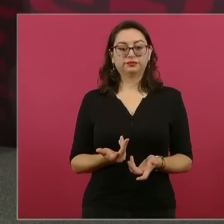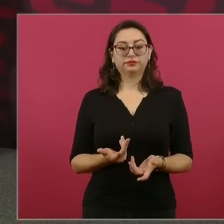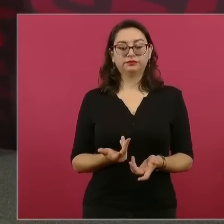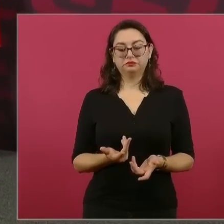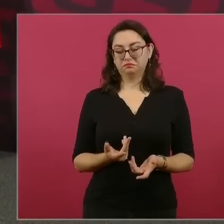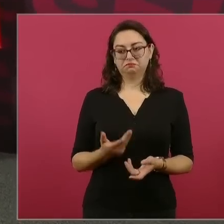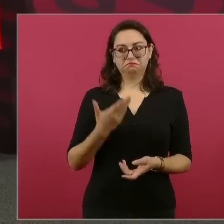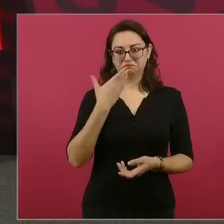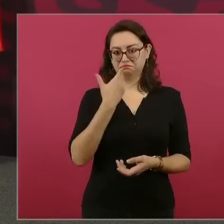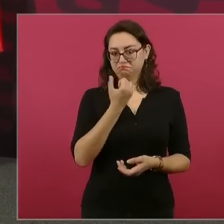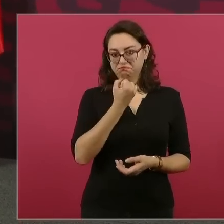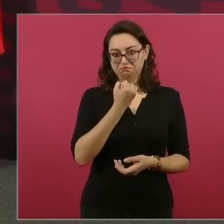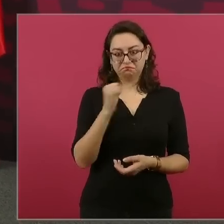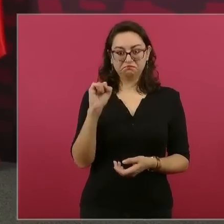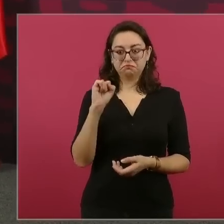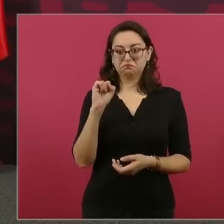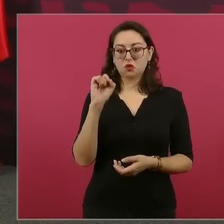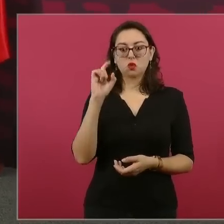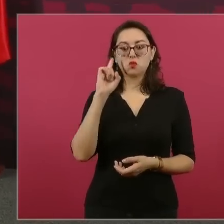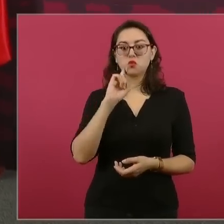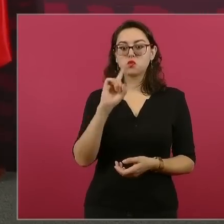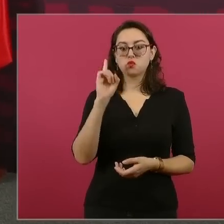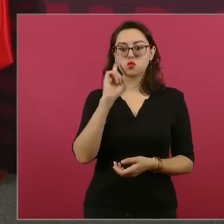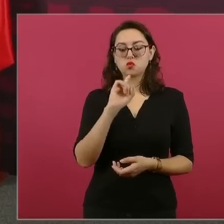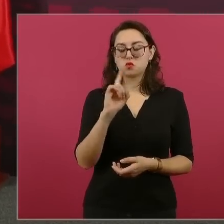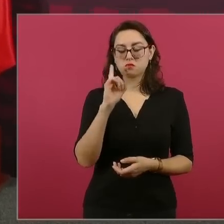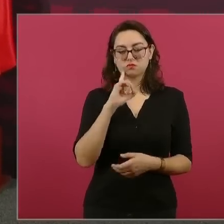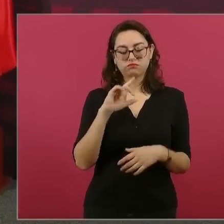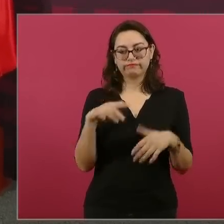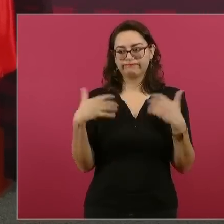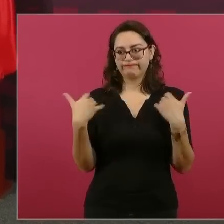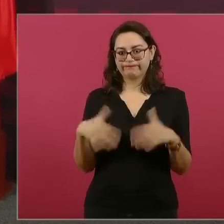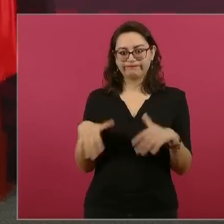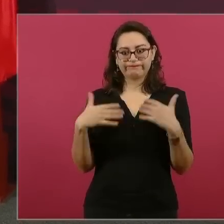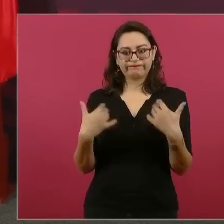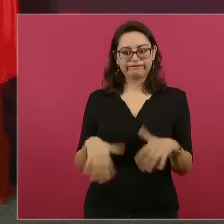una de las mejores diplomáticas de México,